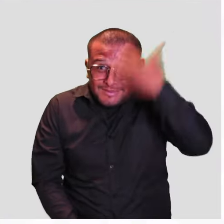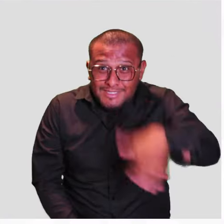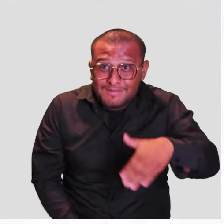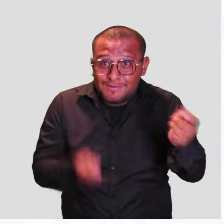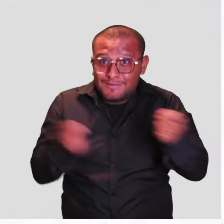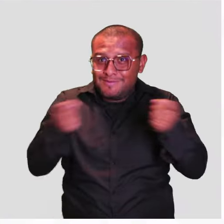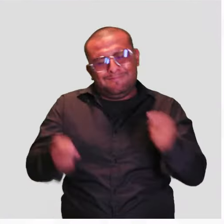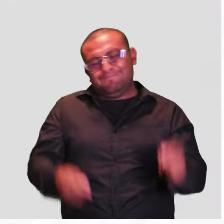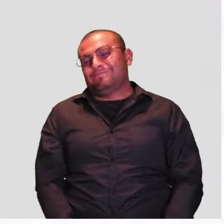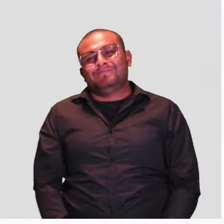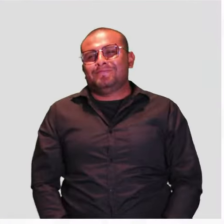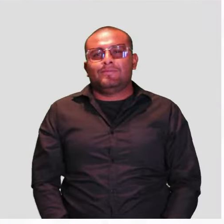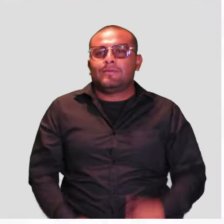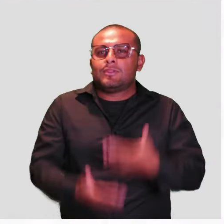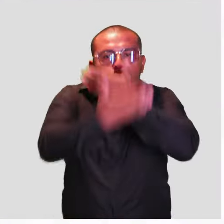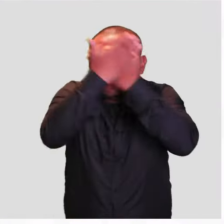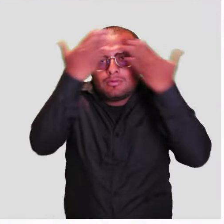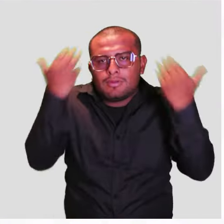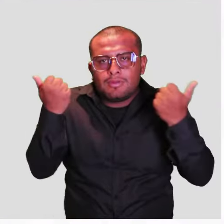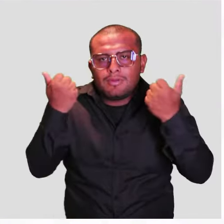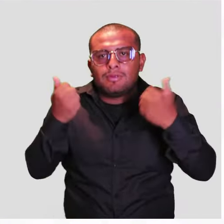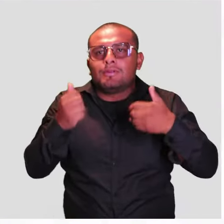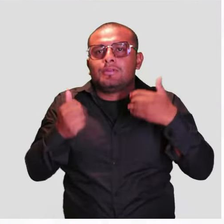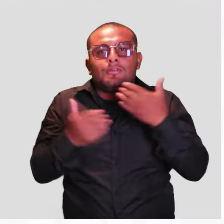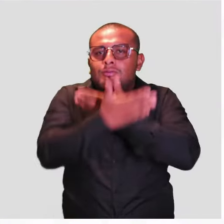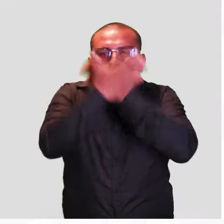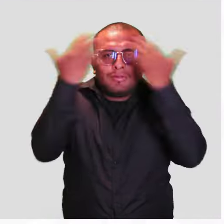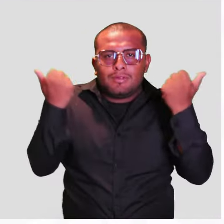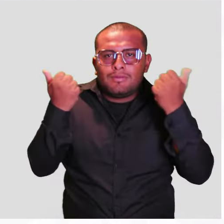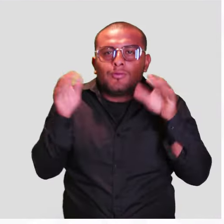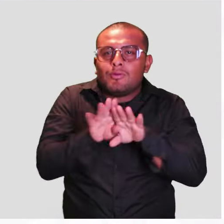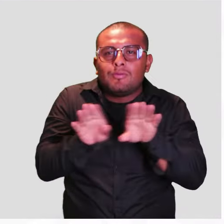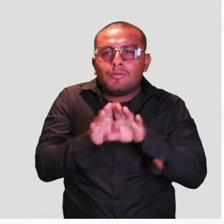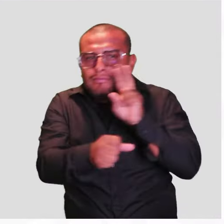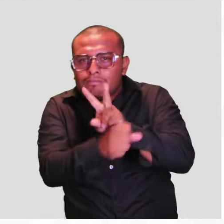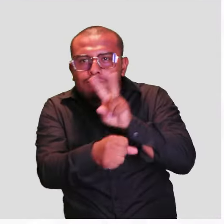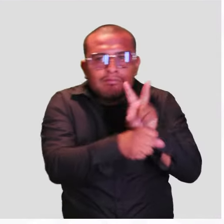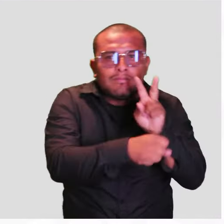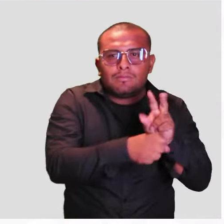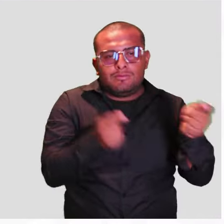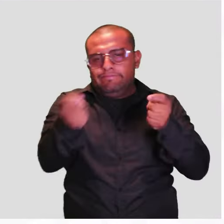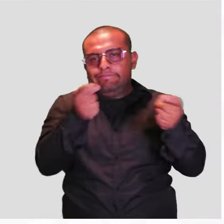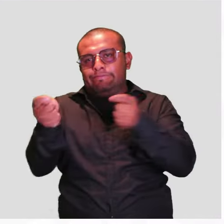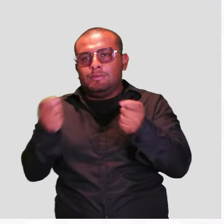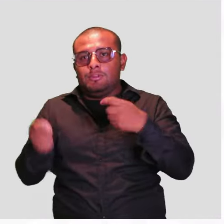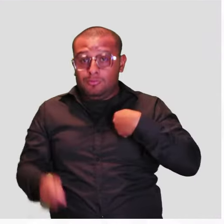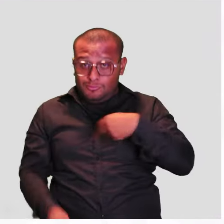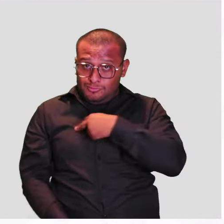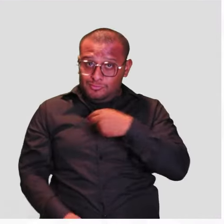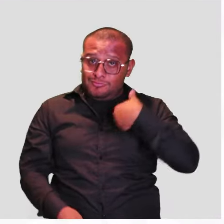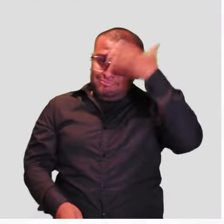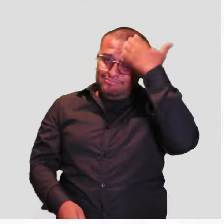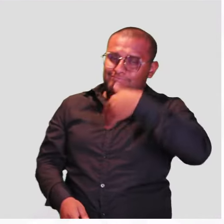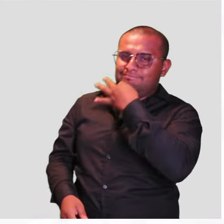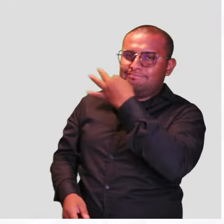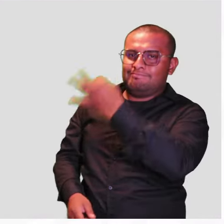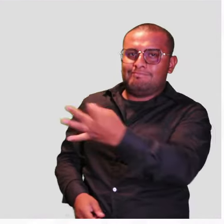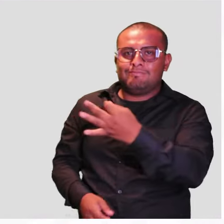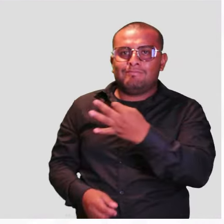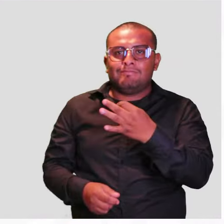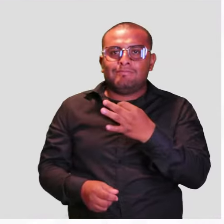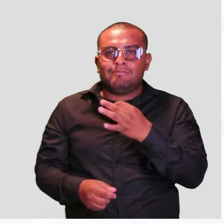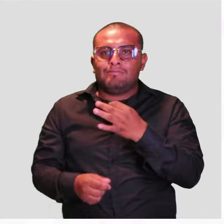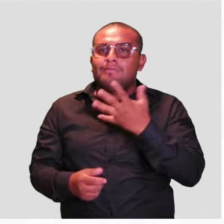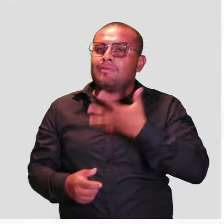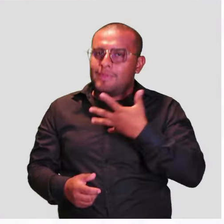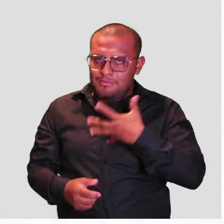efectivamente no conoce los procesos de auditoría? Así es que lo que sí les puedo decir es que nosotros tenemos una disciplina financiera que está reconocida por Fitch